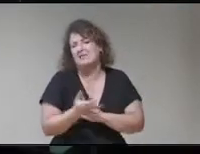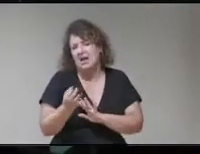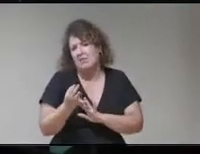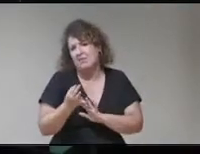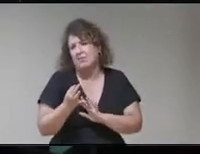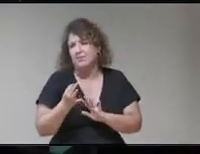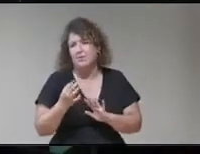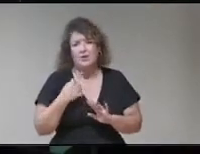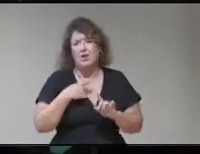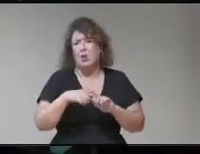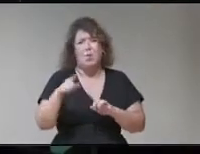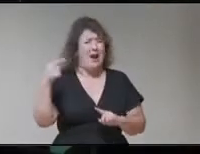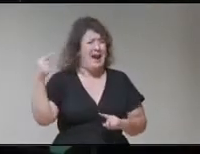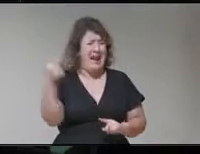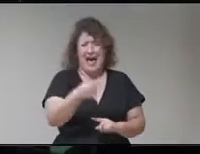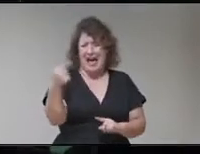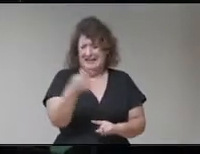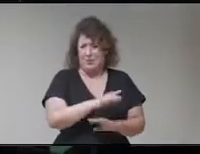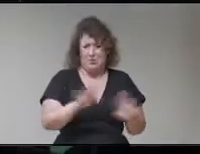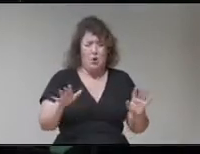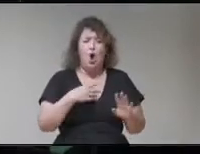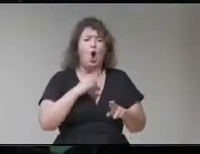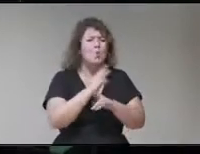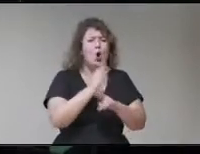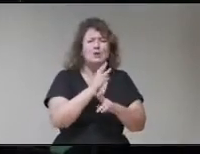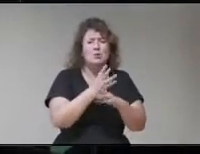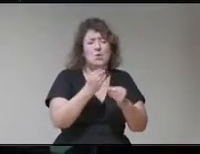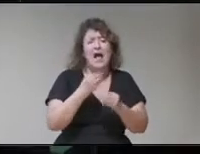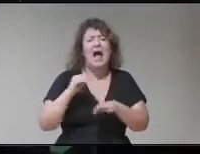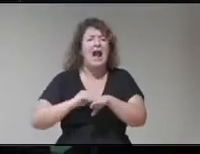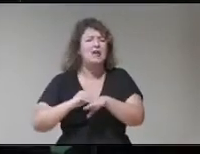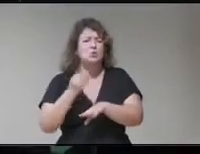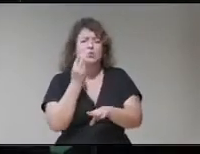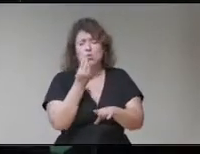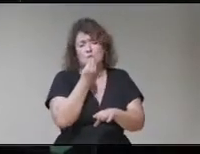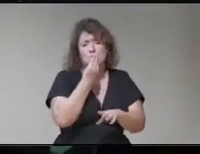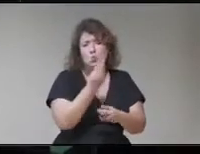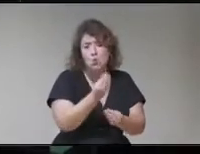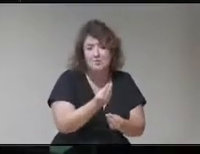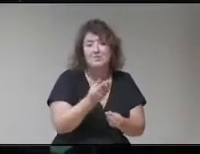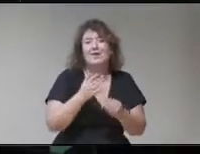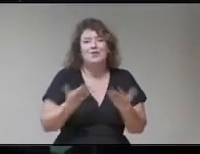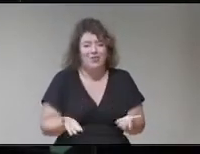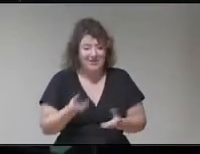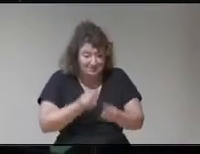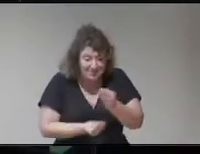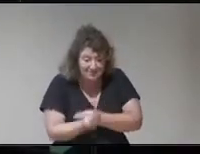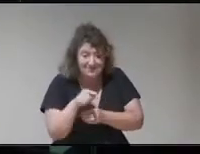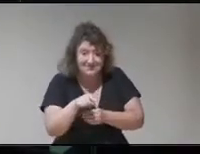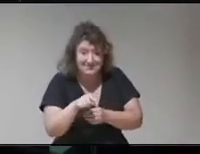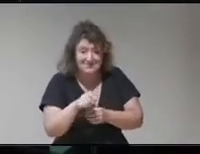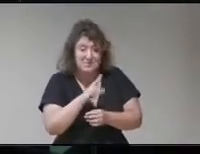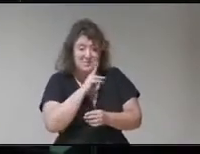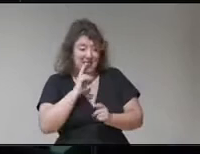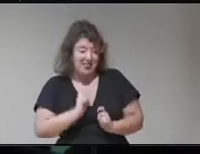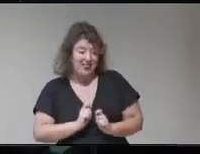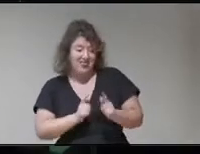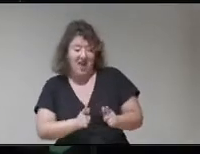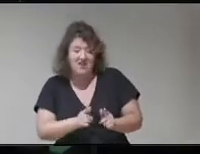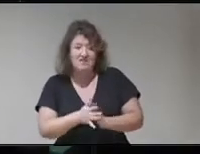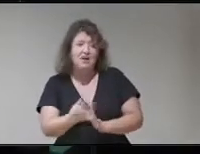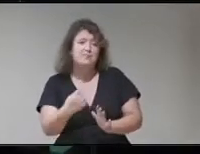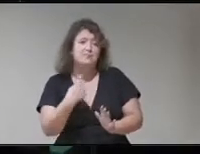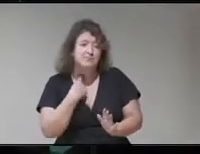más peyorativo del mundo, es decir, mucha proteína y mucha grasa. Entonces, claro, aquel niño va a perder otros